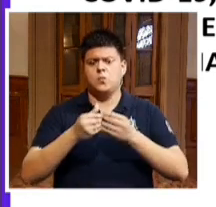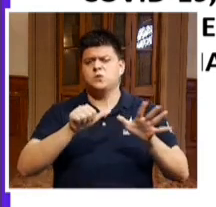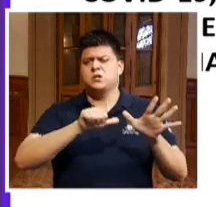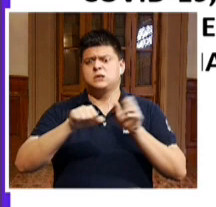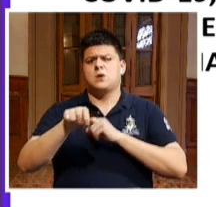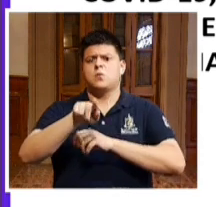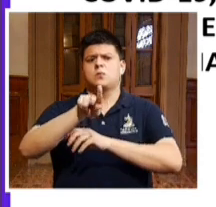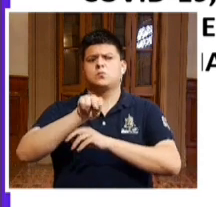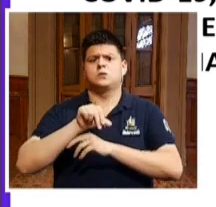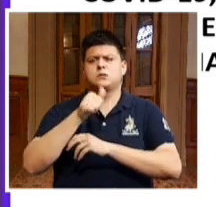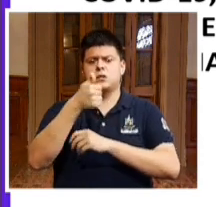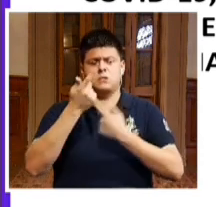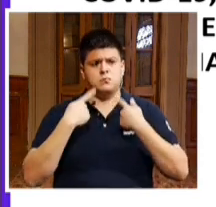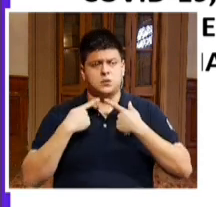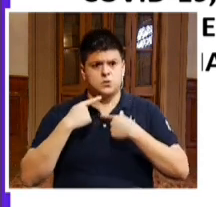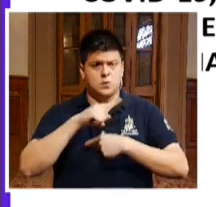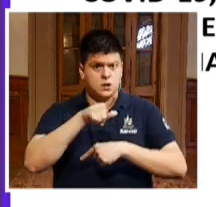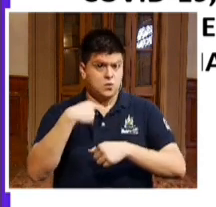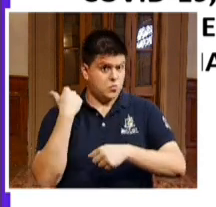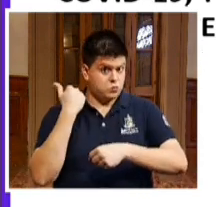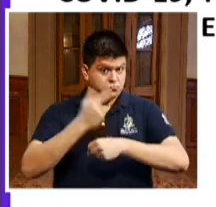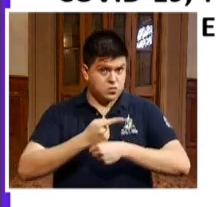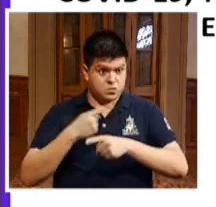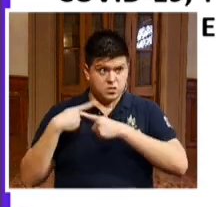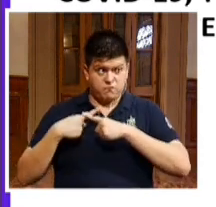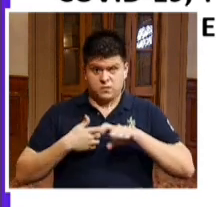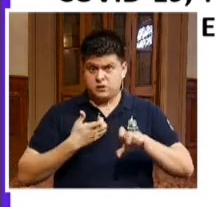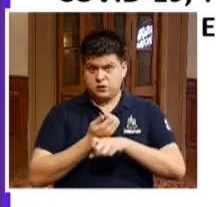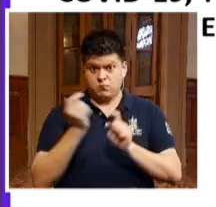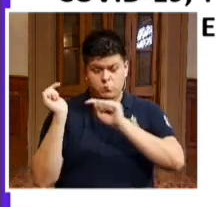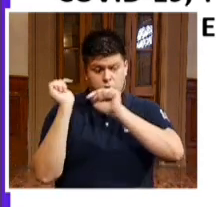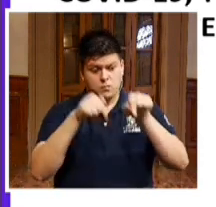686 casos de personas de otros estados.